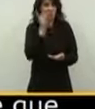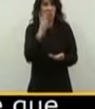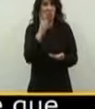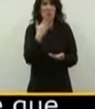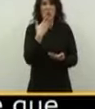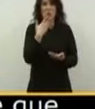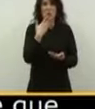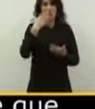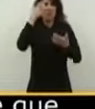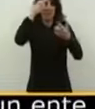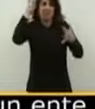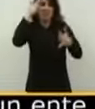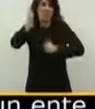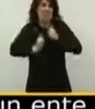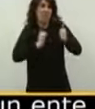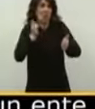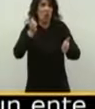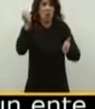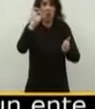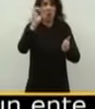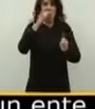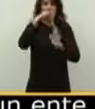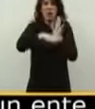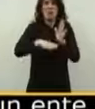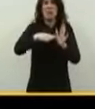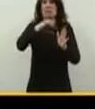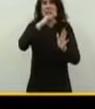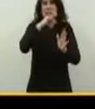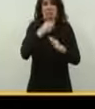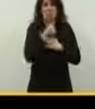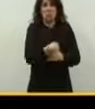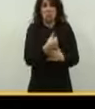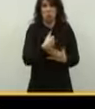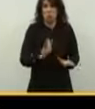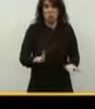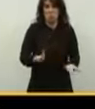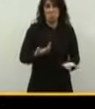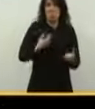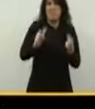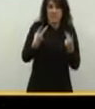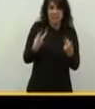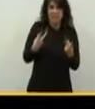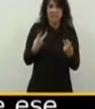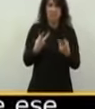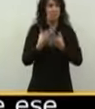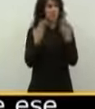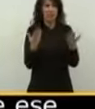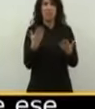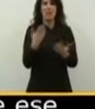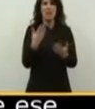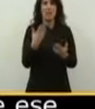un programa no nato. Tampoco le vamos a votar porque ese primer paso, que hoy ya es